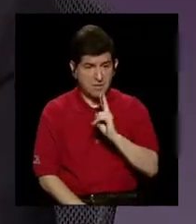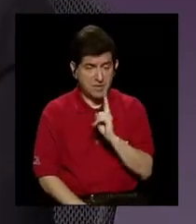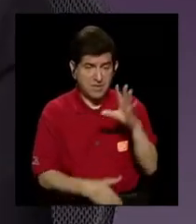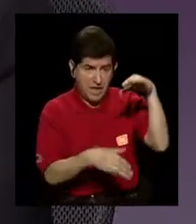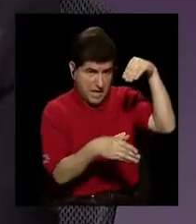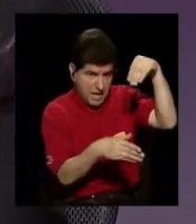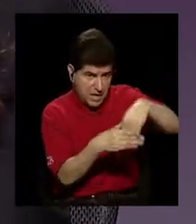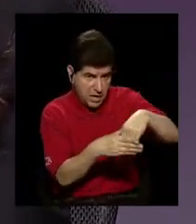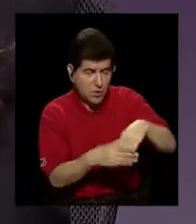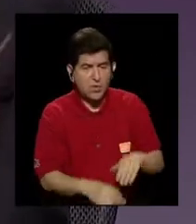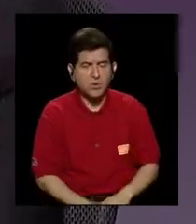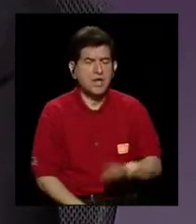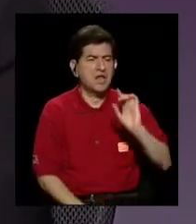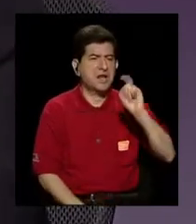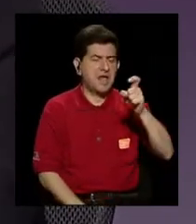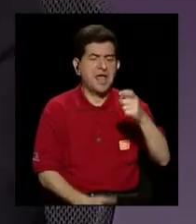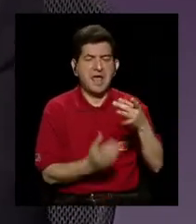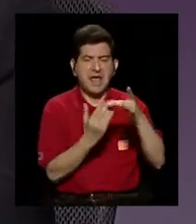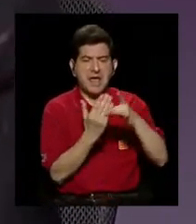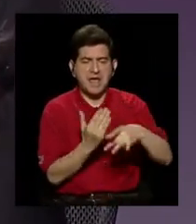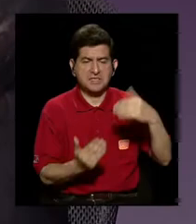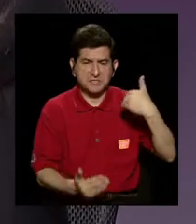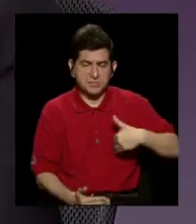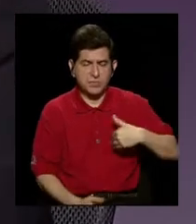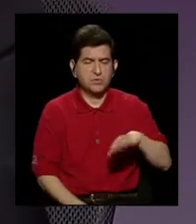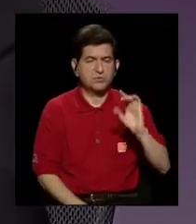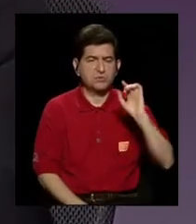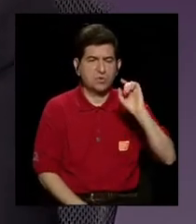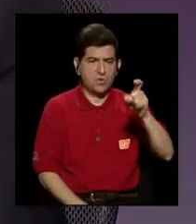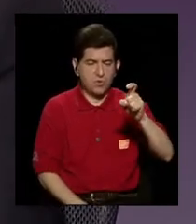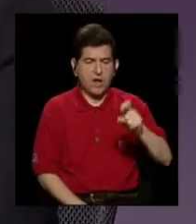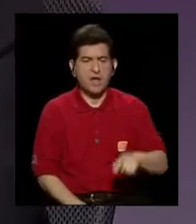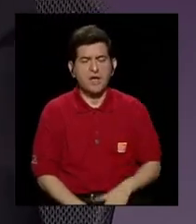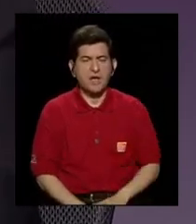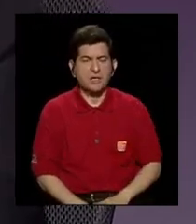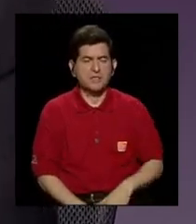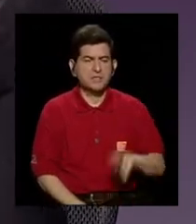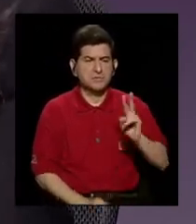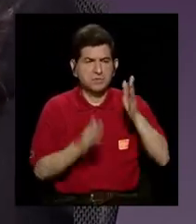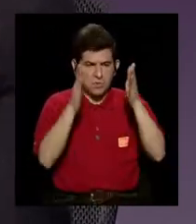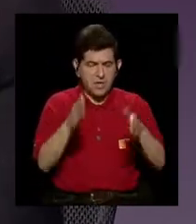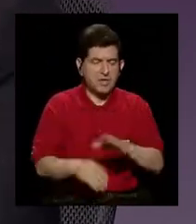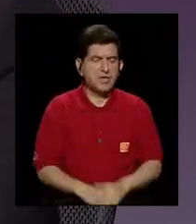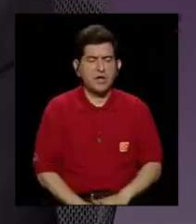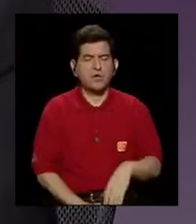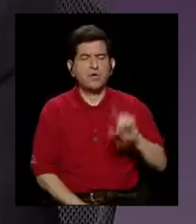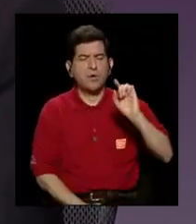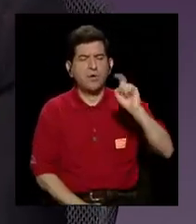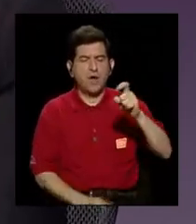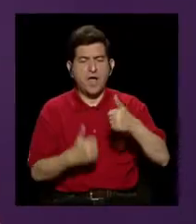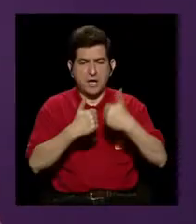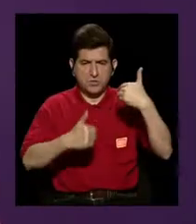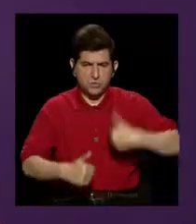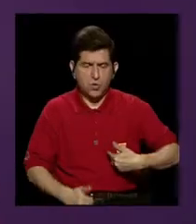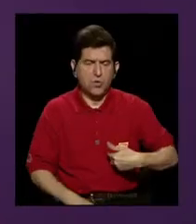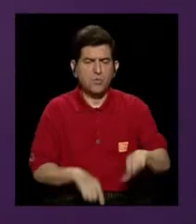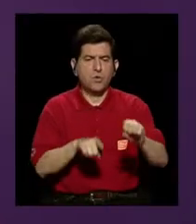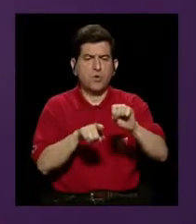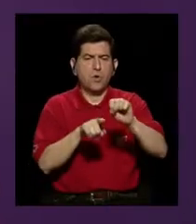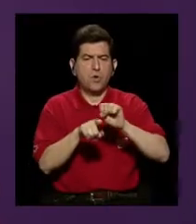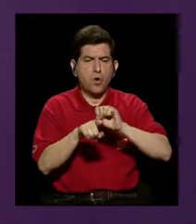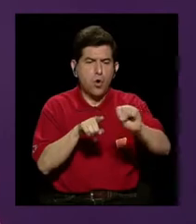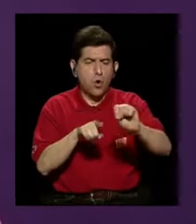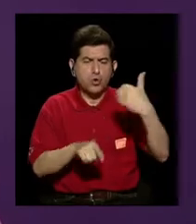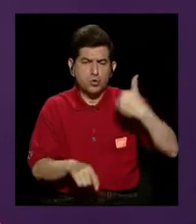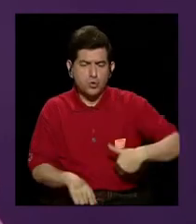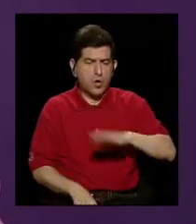ex esposo matando a eso, o la ex compañera, o el novio, o el exnovio, o el suegro, y todo eso, porque todos